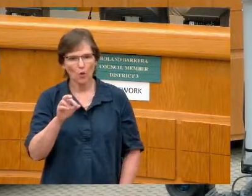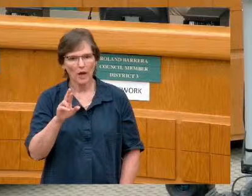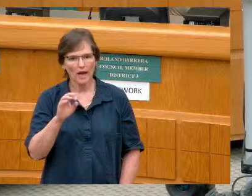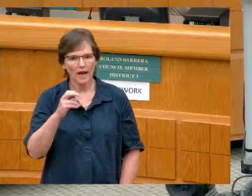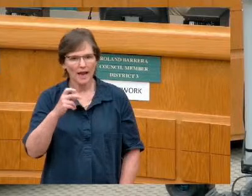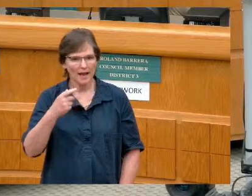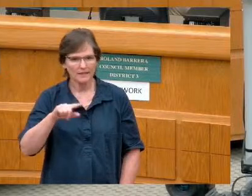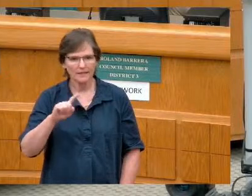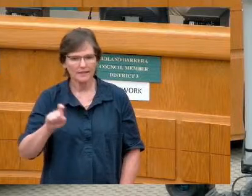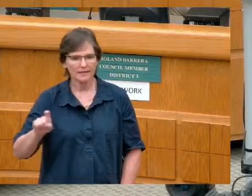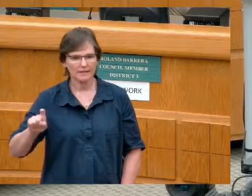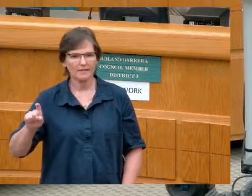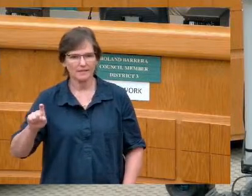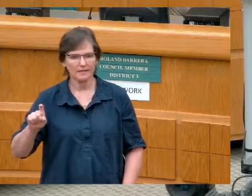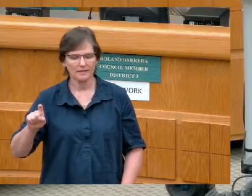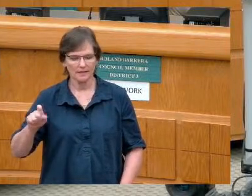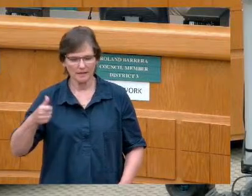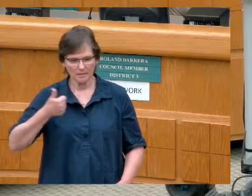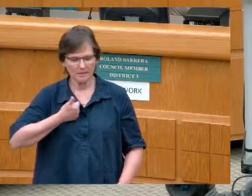I have my 6-foot